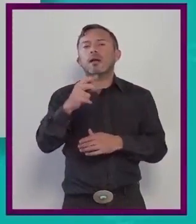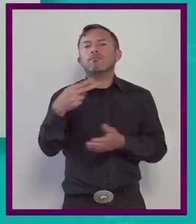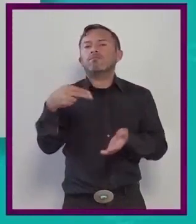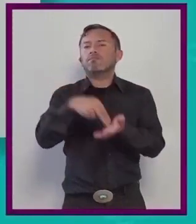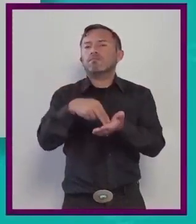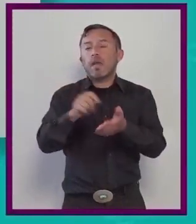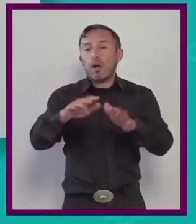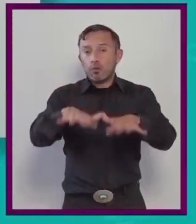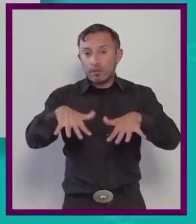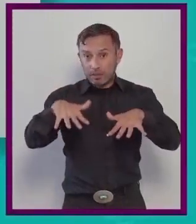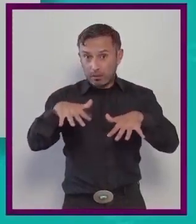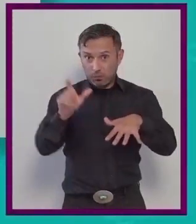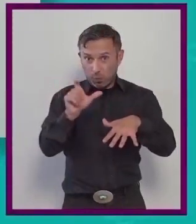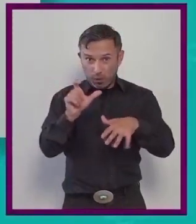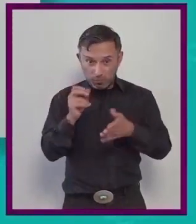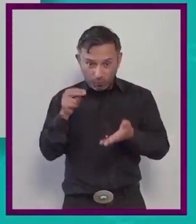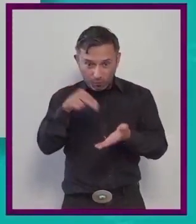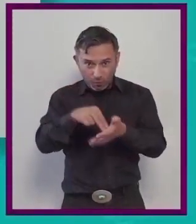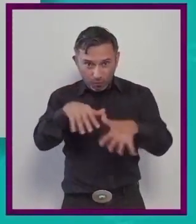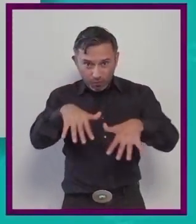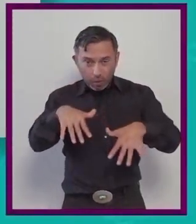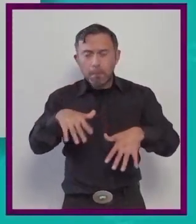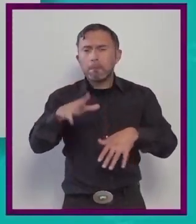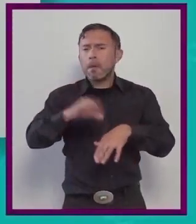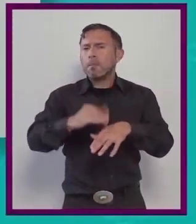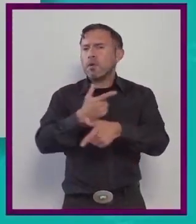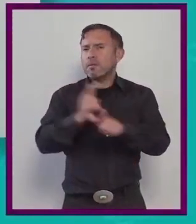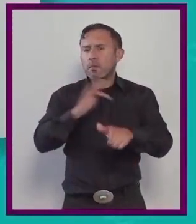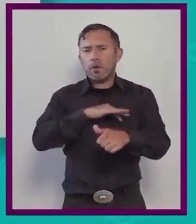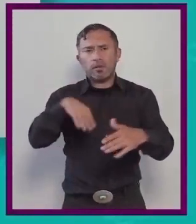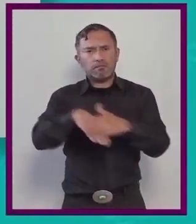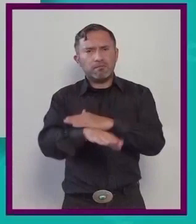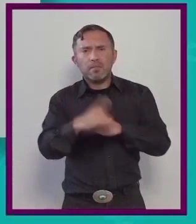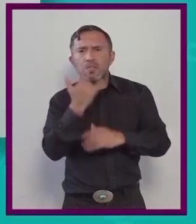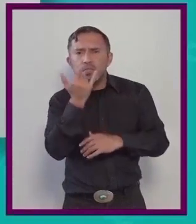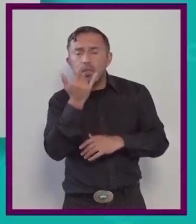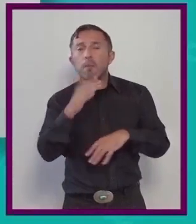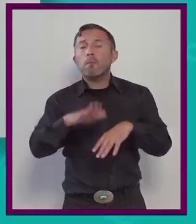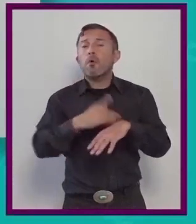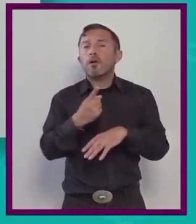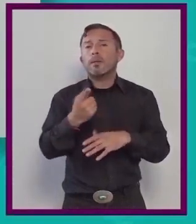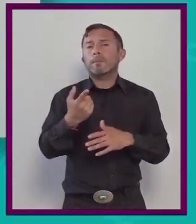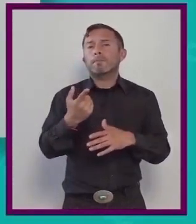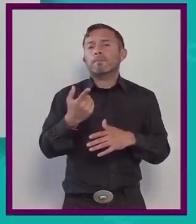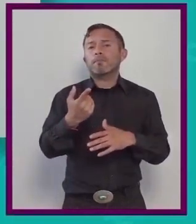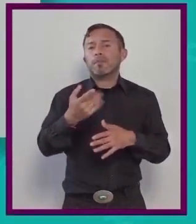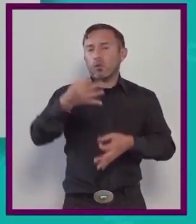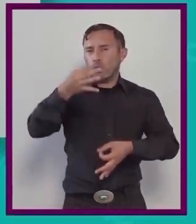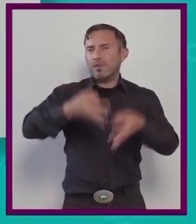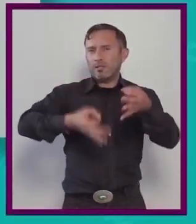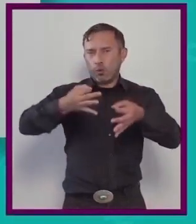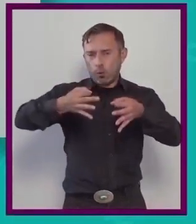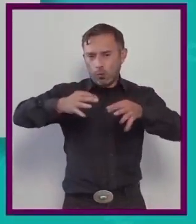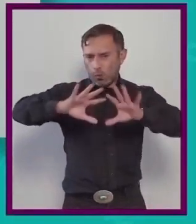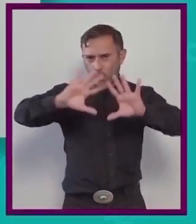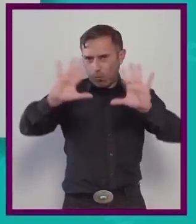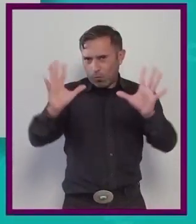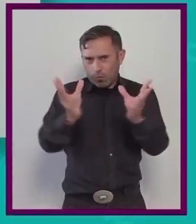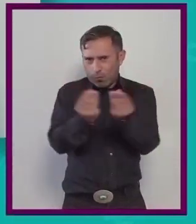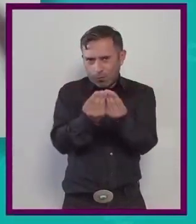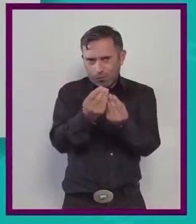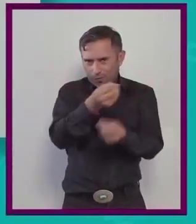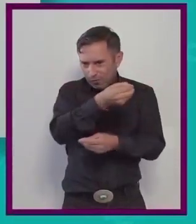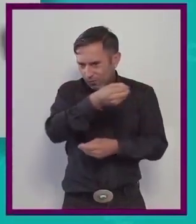es lo que vamos a decir, cualquier audiencia que se lleve a cabo puede entrar. O sea, porque todo el proceso, todo